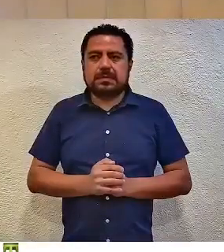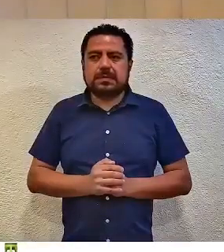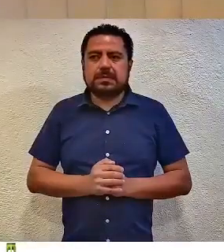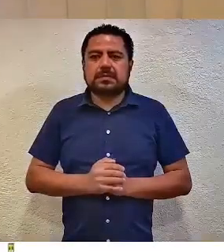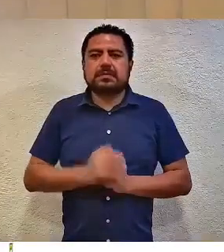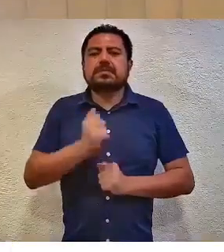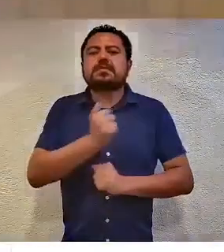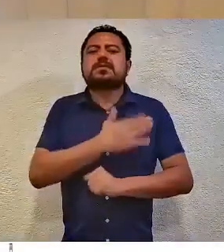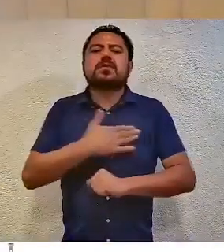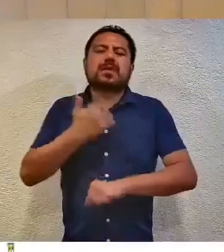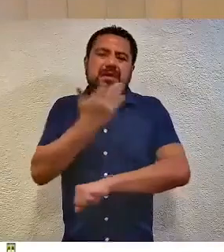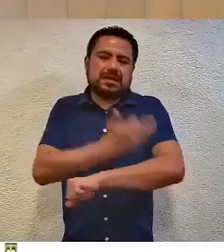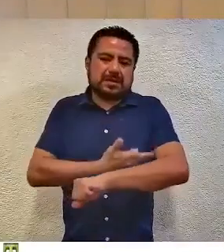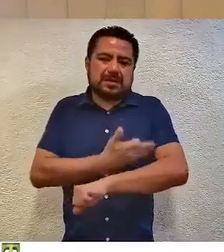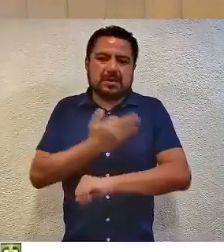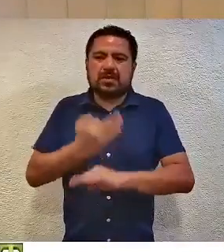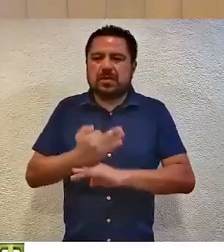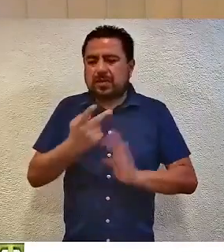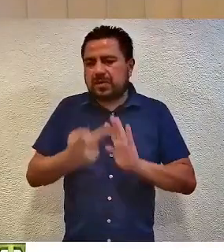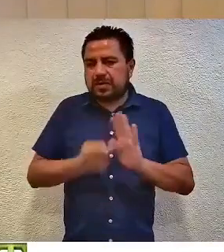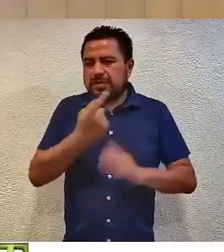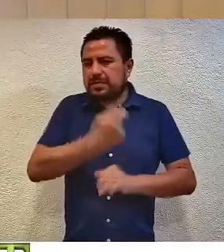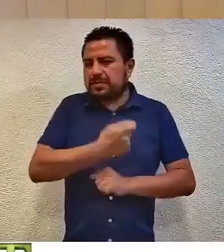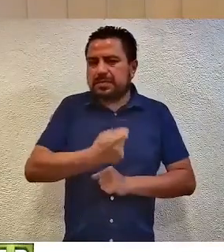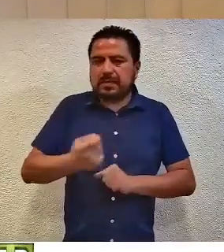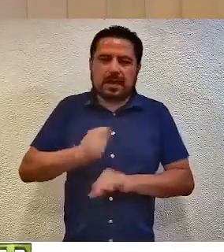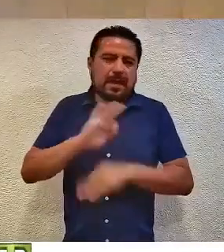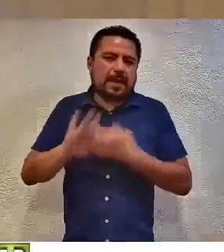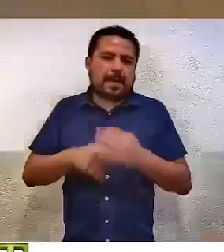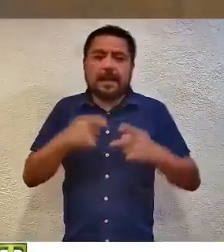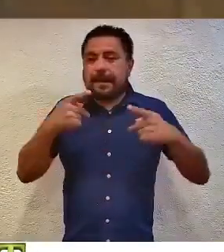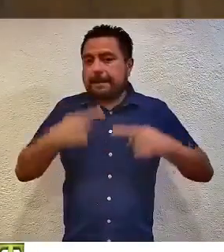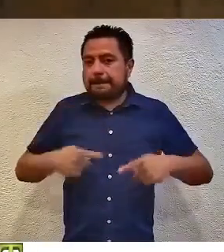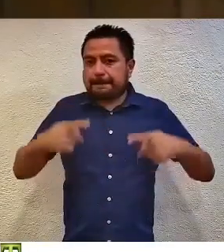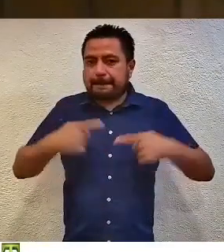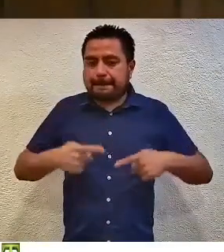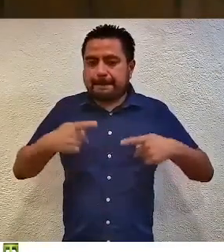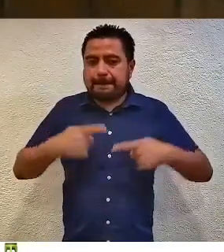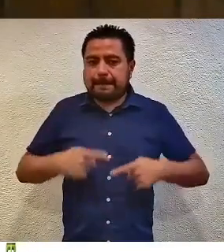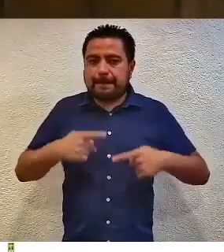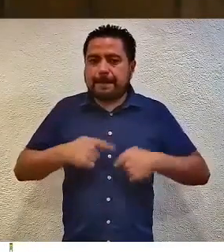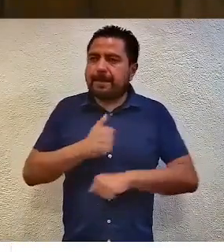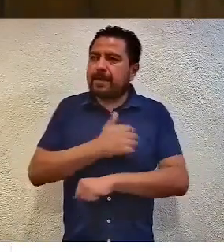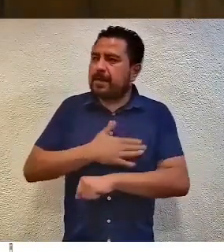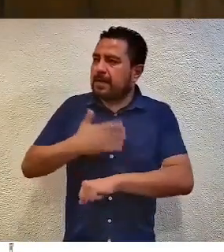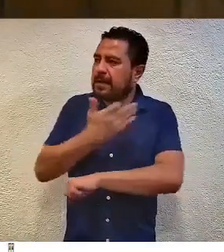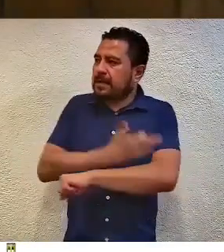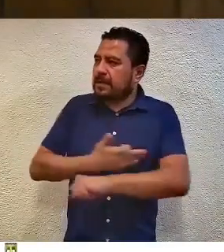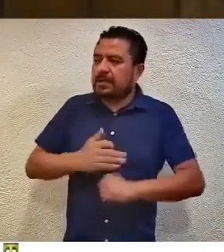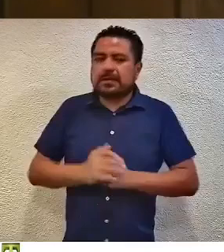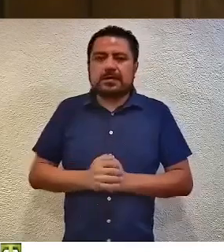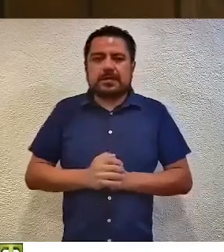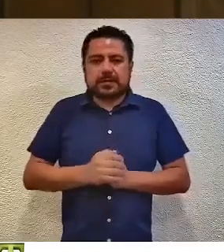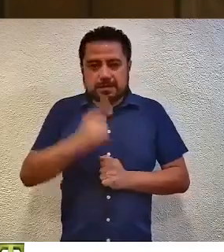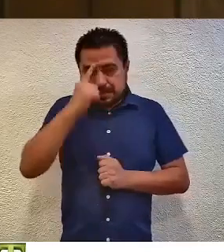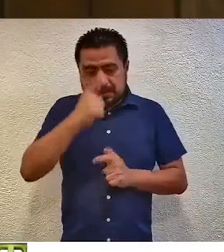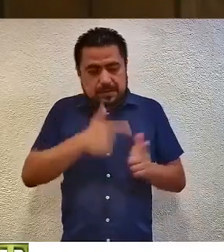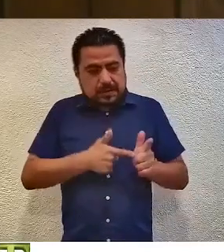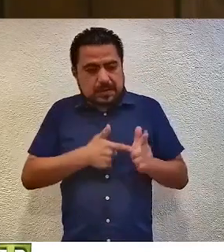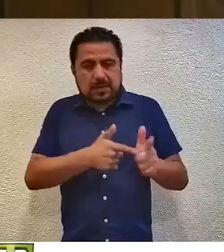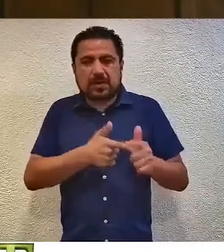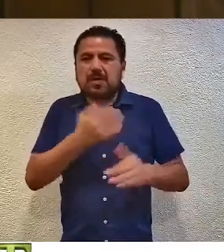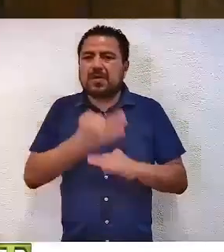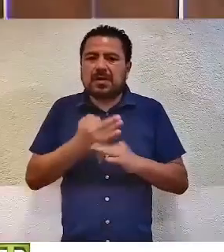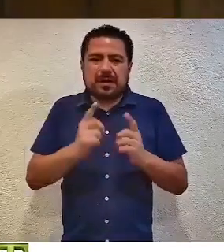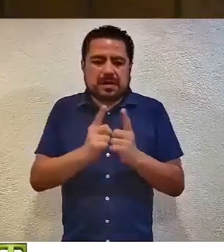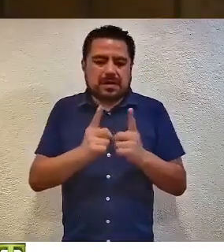Buenas tardes, vuelvo a saludar a todas y a todos. Buenas tardes. Para continuar con el